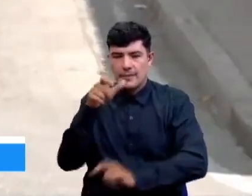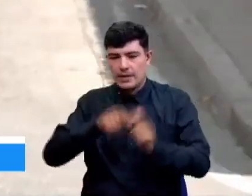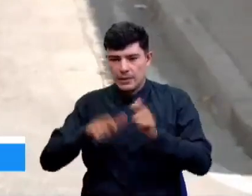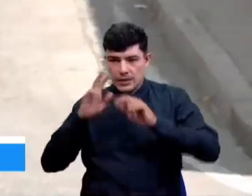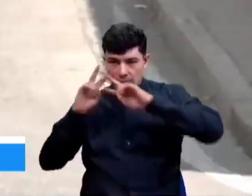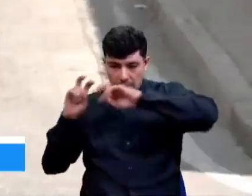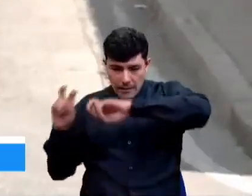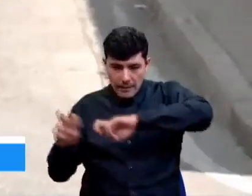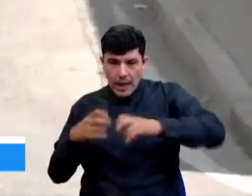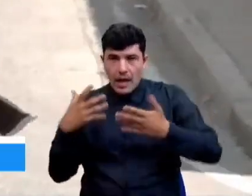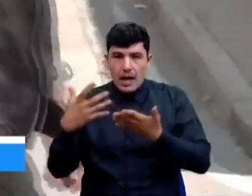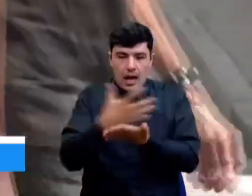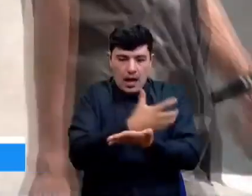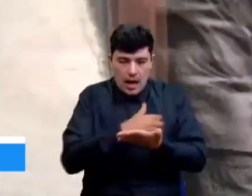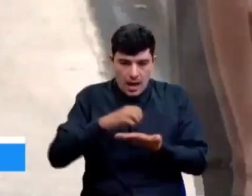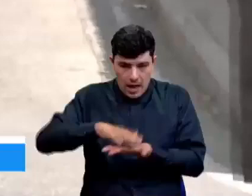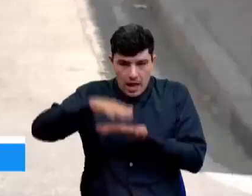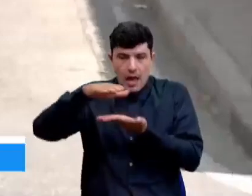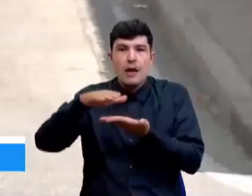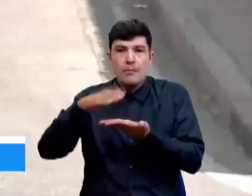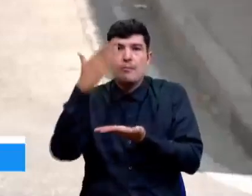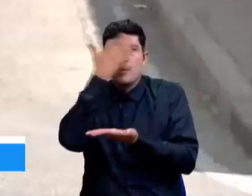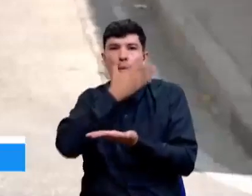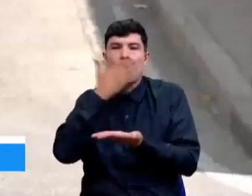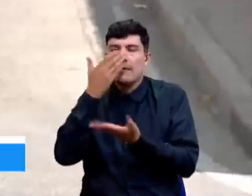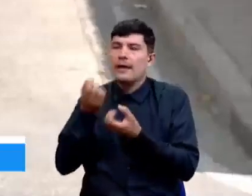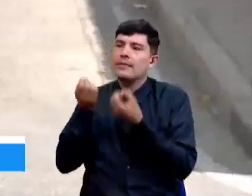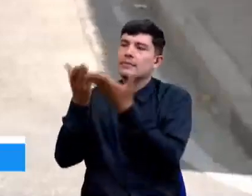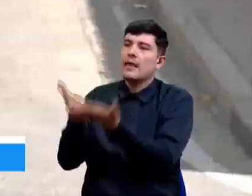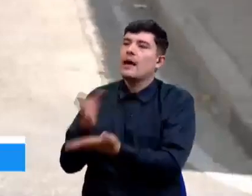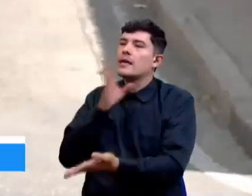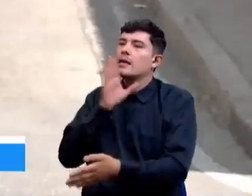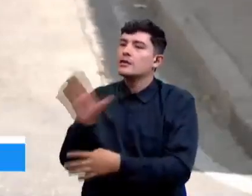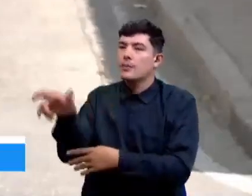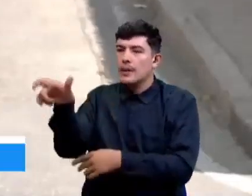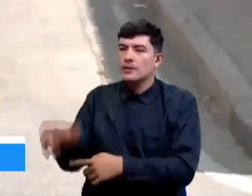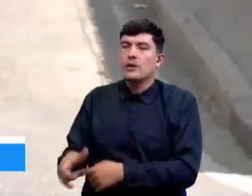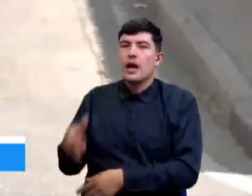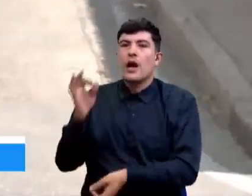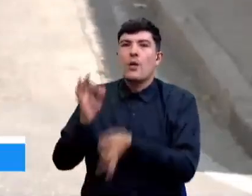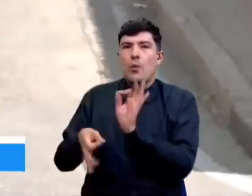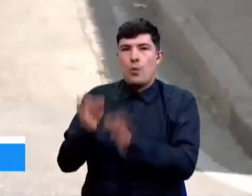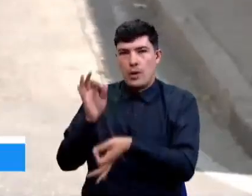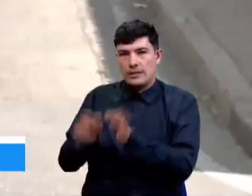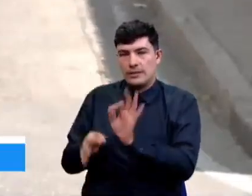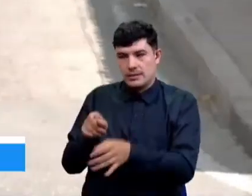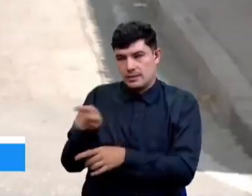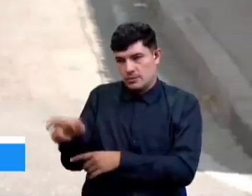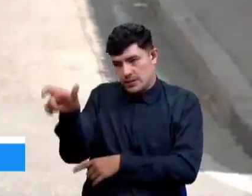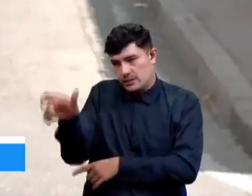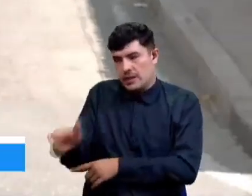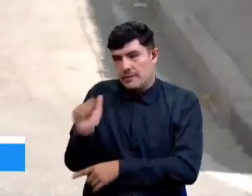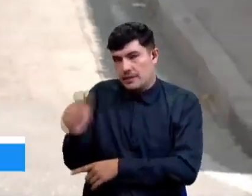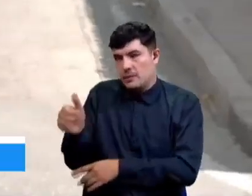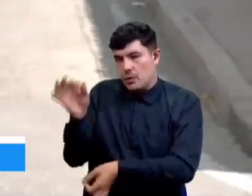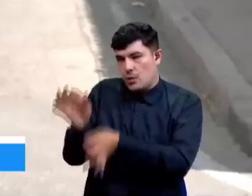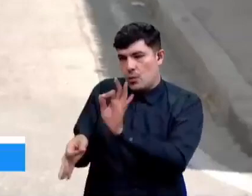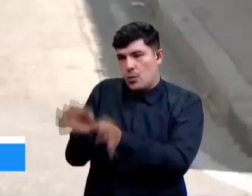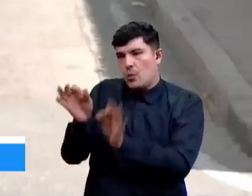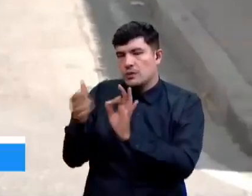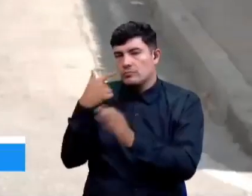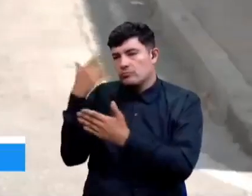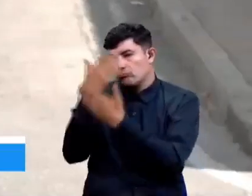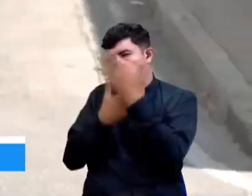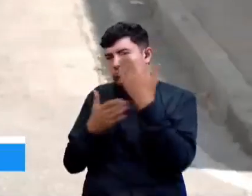recopilando todo el material probatorio para entregarle a un juez y quien será quien determine finalmente la situación judicial